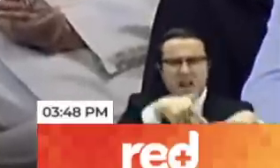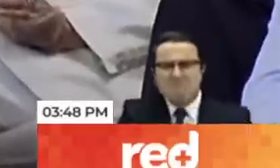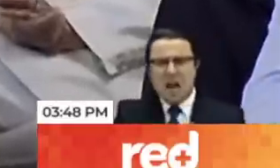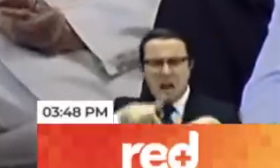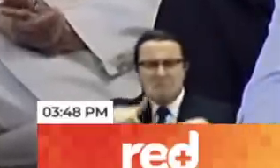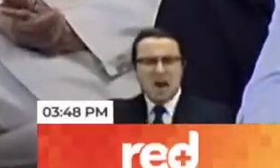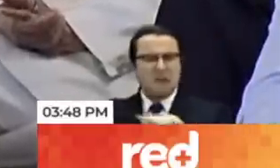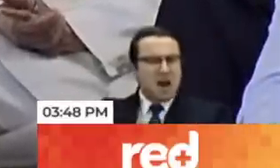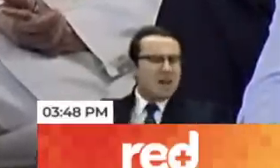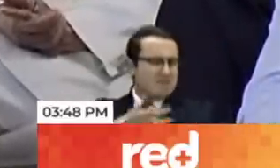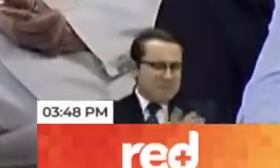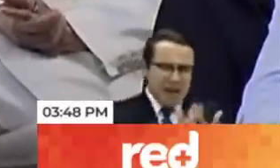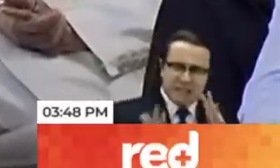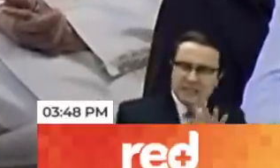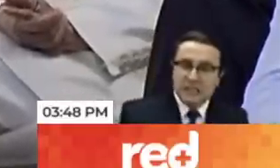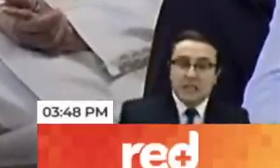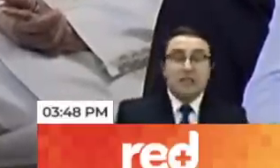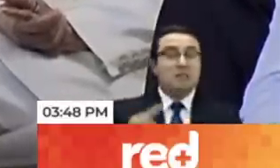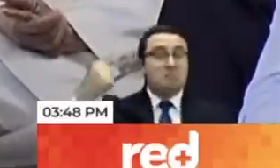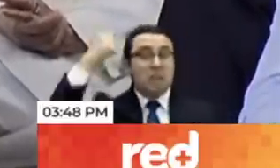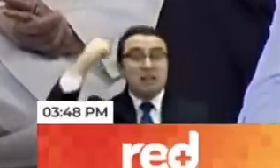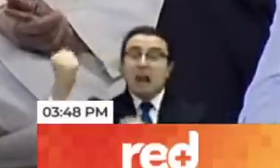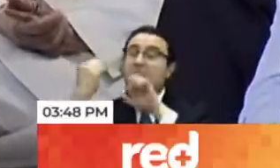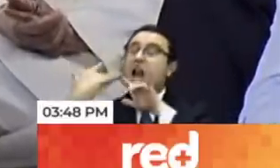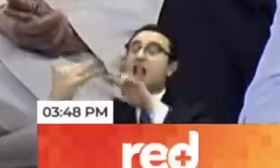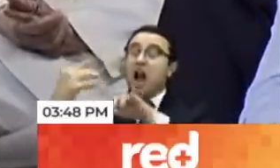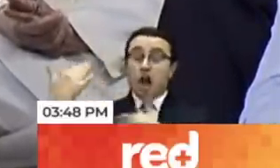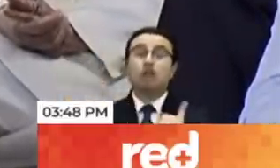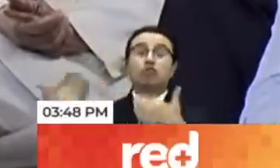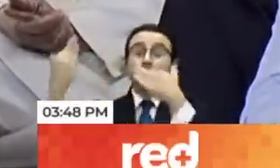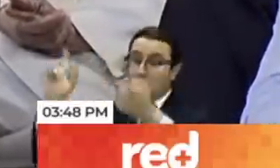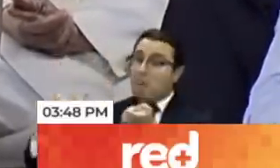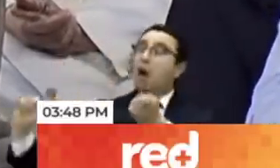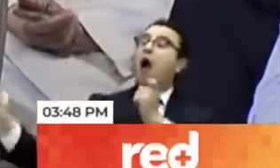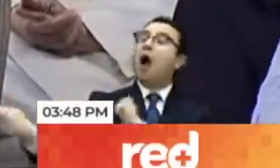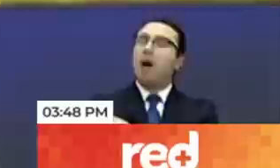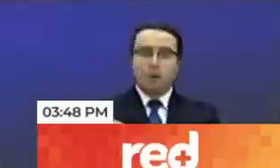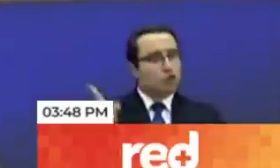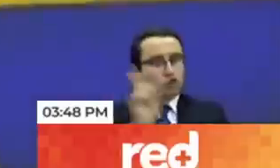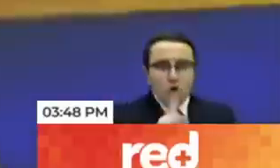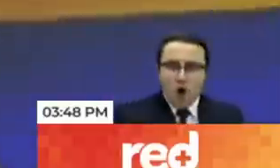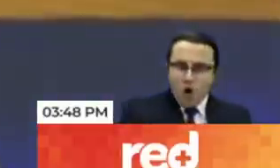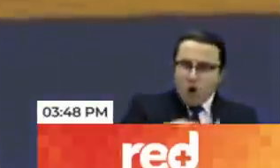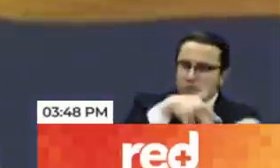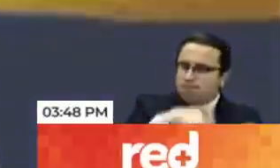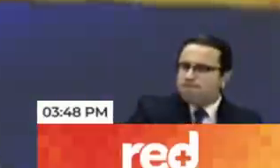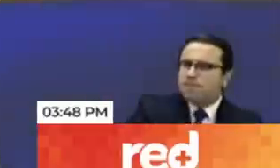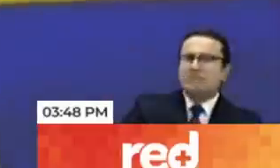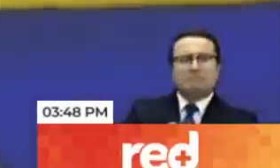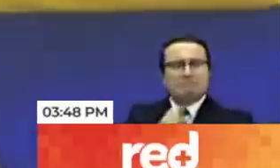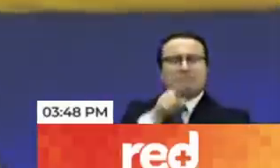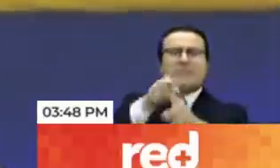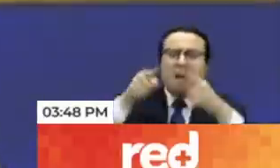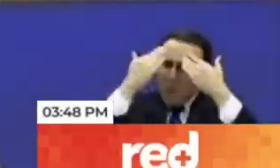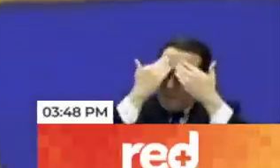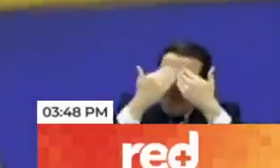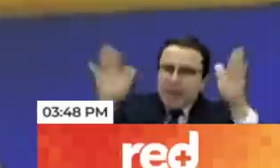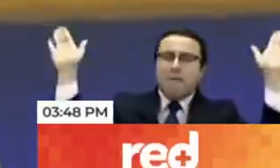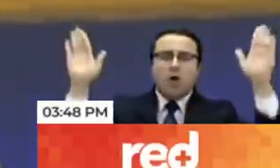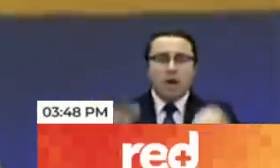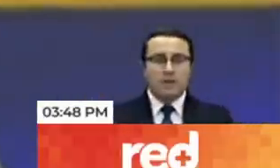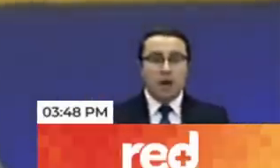guerra inútil jamás se hubiera podido llegar al cambio. Llegó desde la democracia. Porque esta vez se pudo y antes